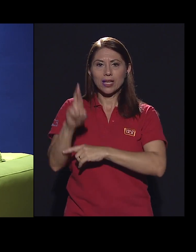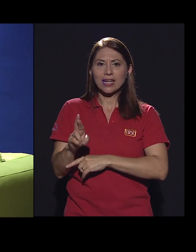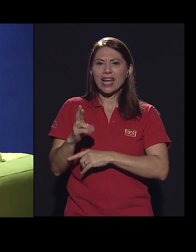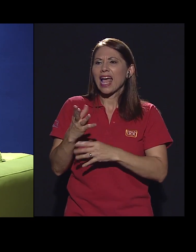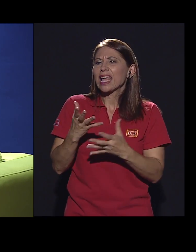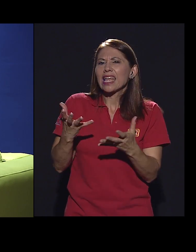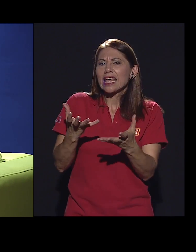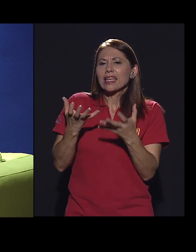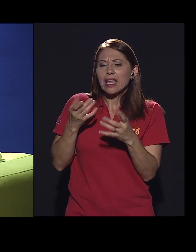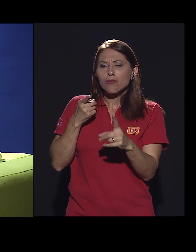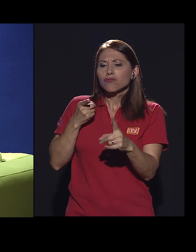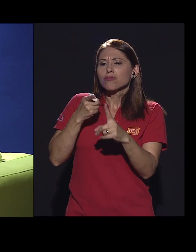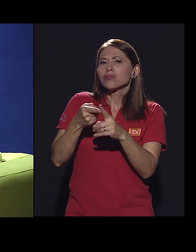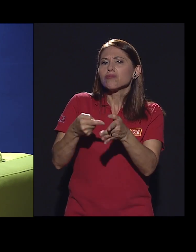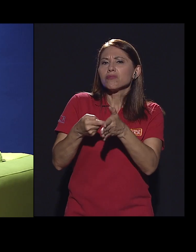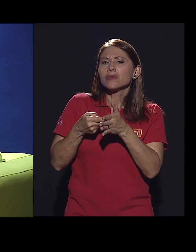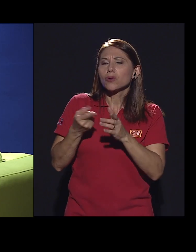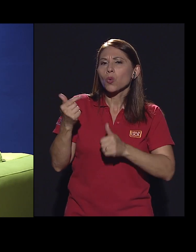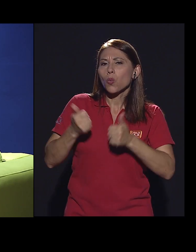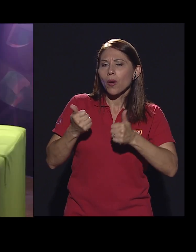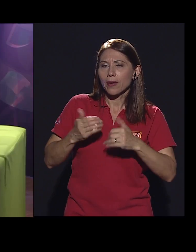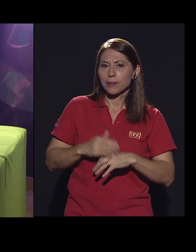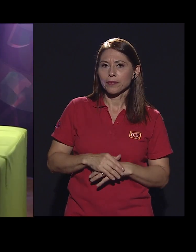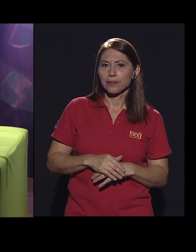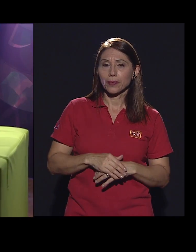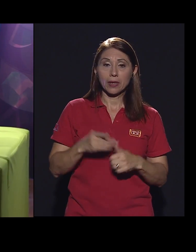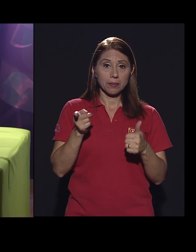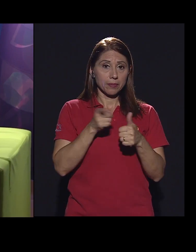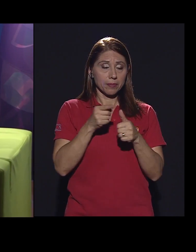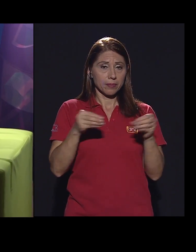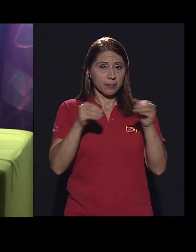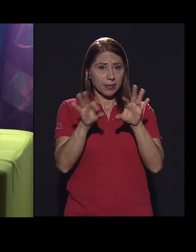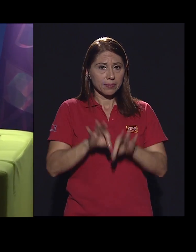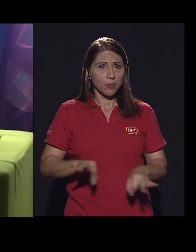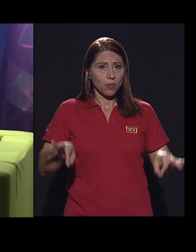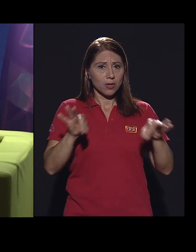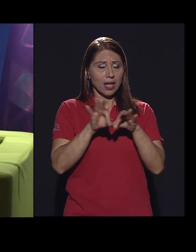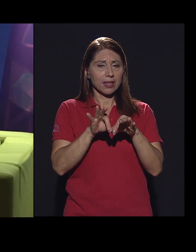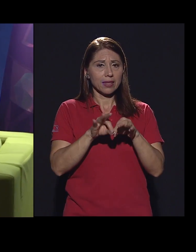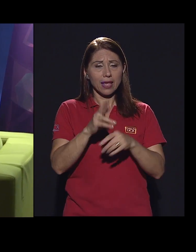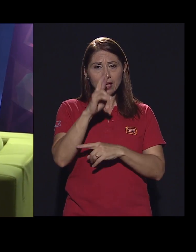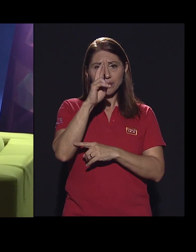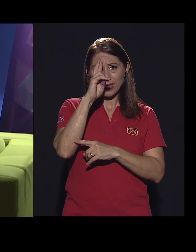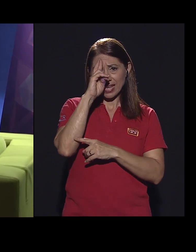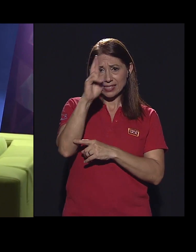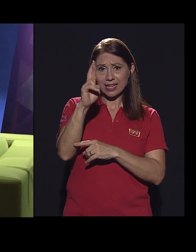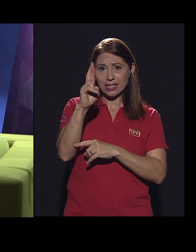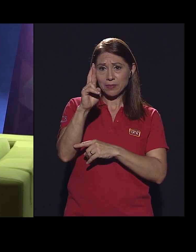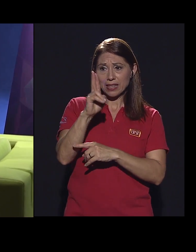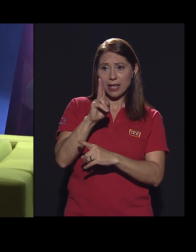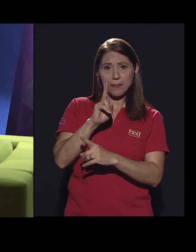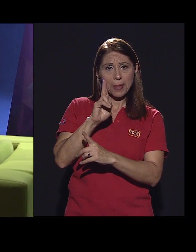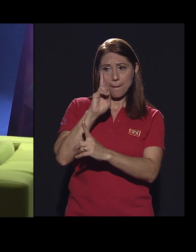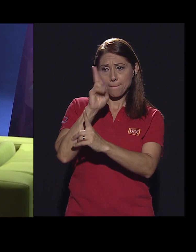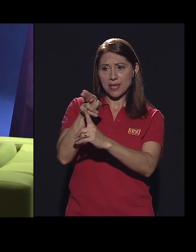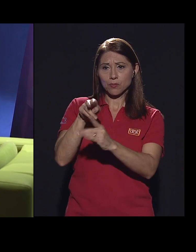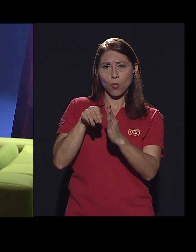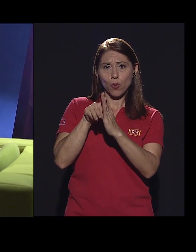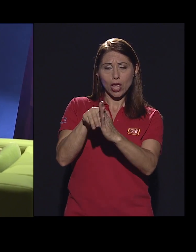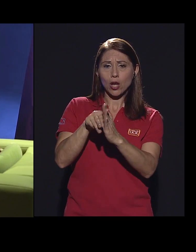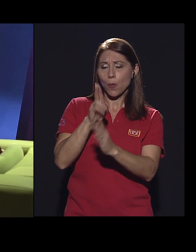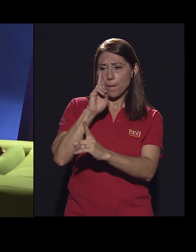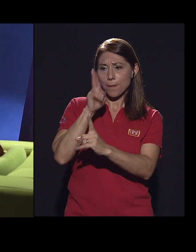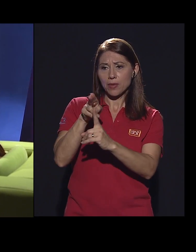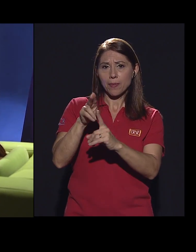se conforma este Comité Paralímpico Nacional? Bueno, quizá lo más importante es, primero, que se respete la estructura y el mismo